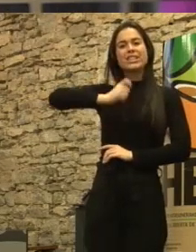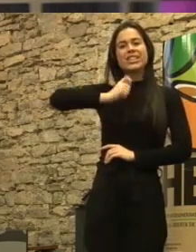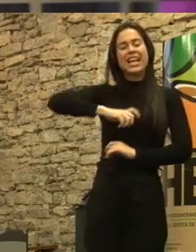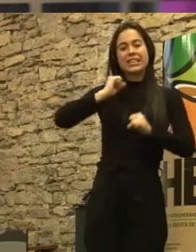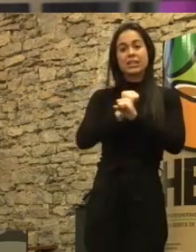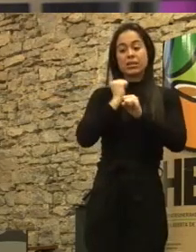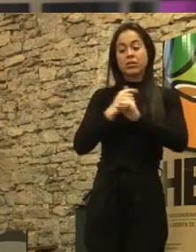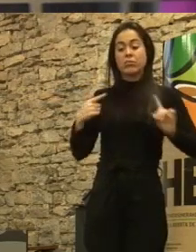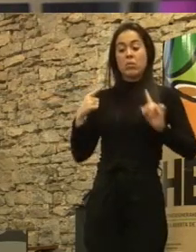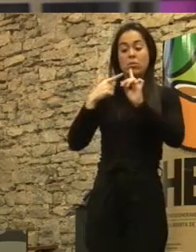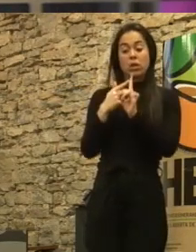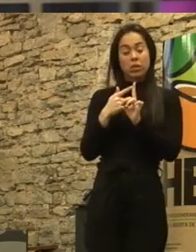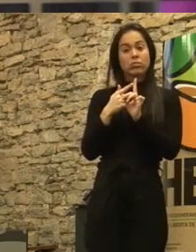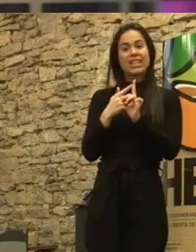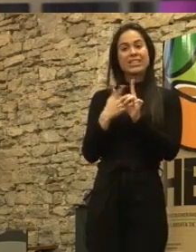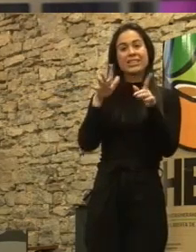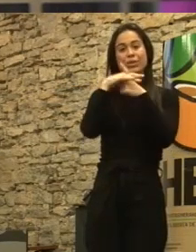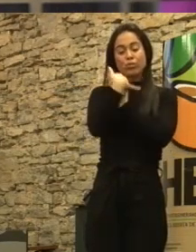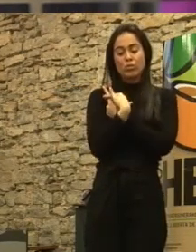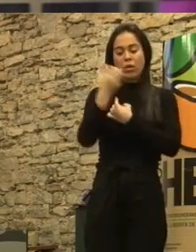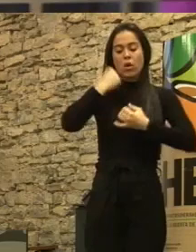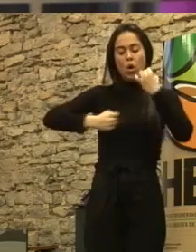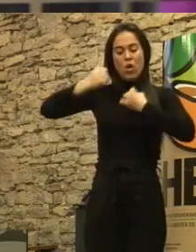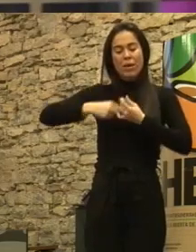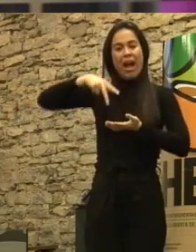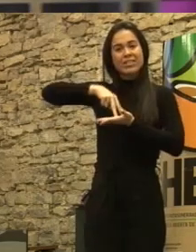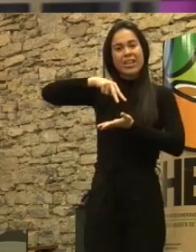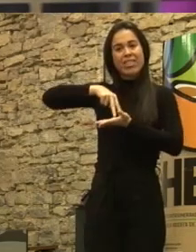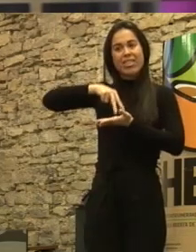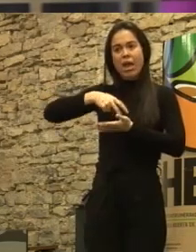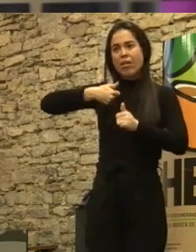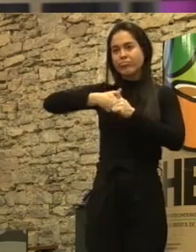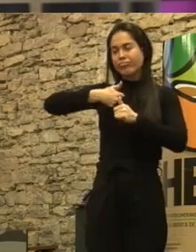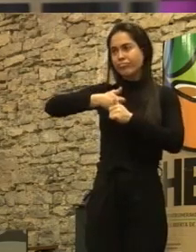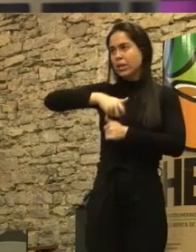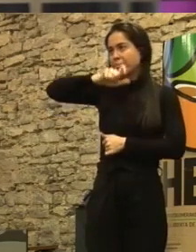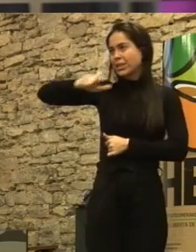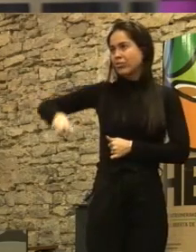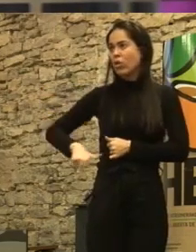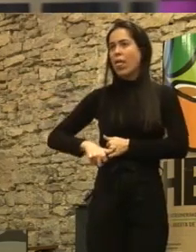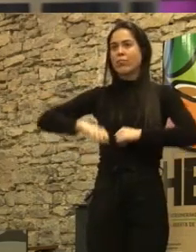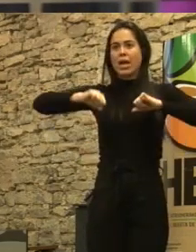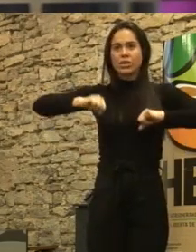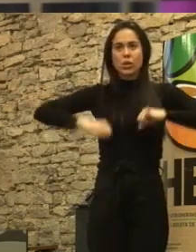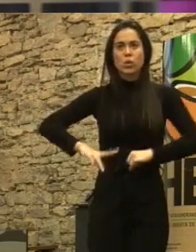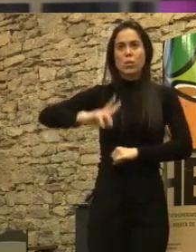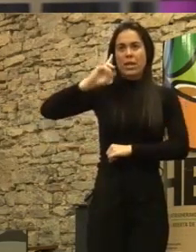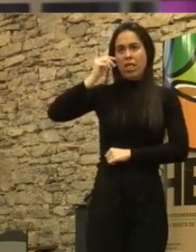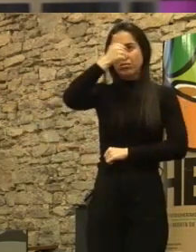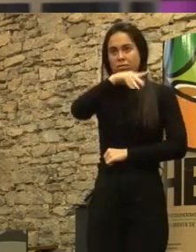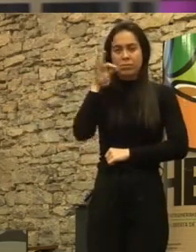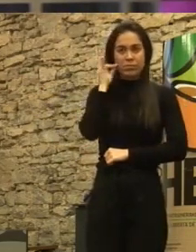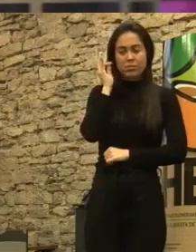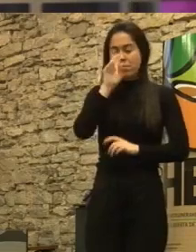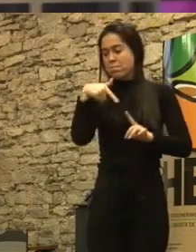tanto asistenciales como económicas de las personas mayores, pensionistas, jubilados y jubiladas, así como el colectivo